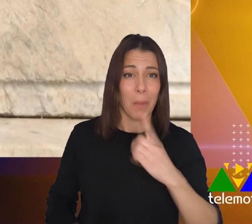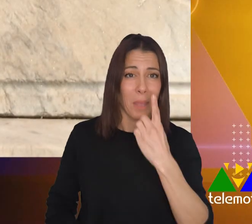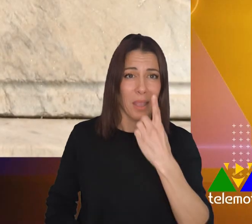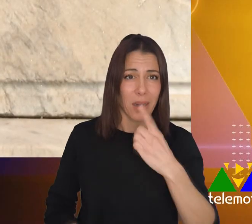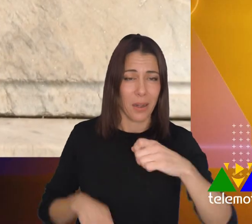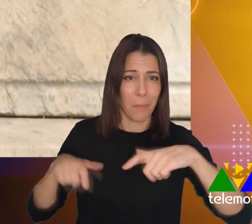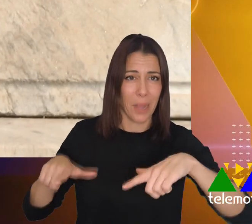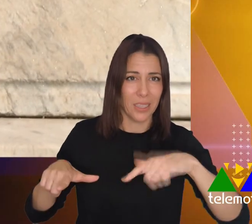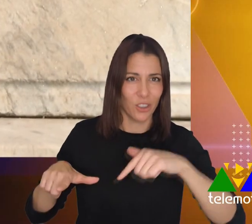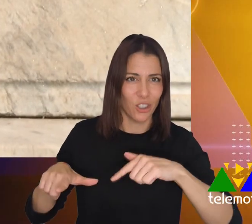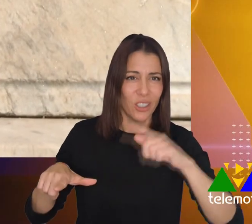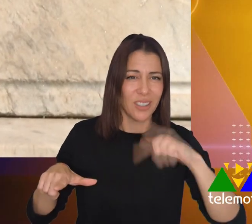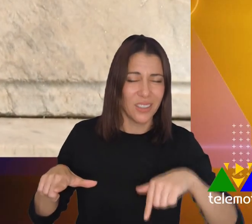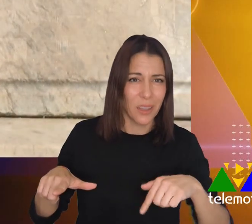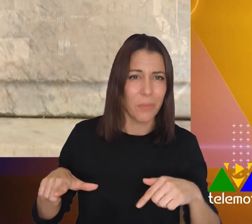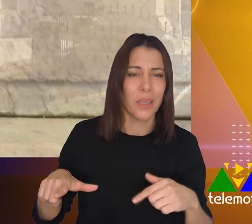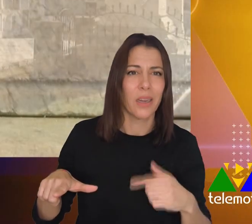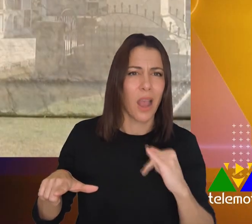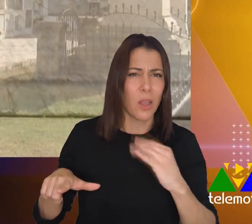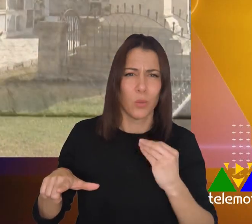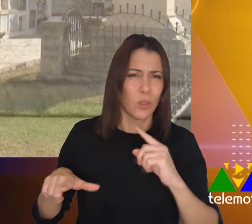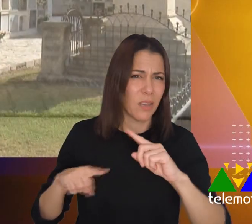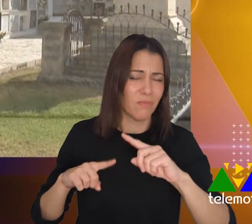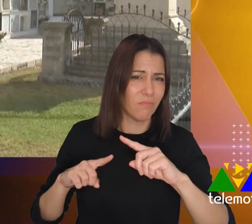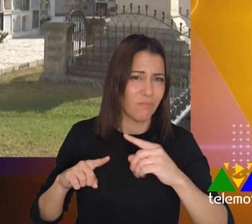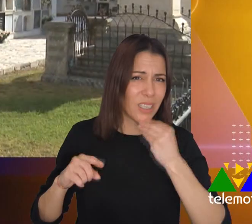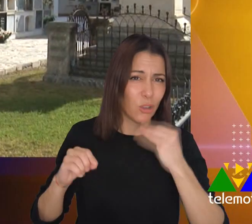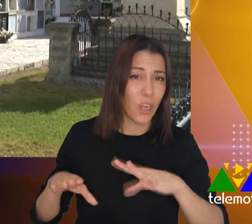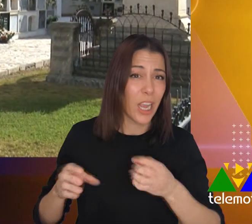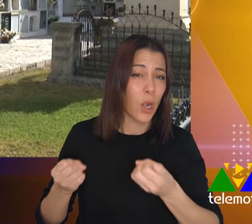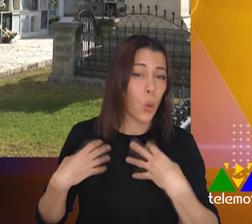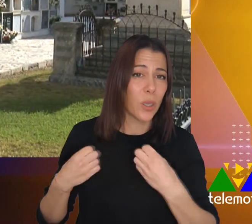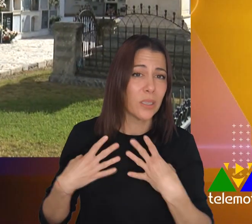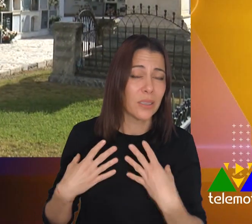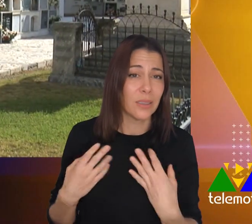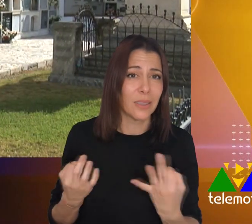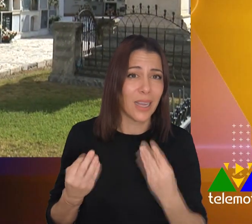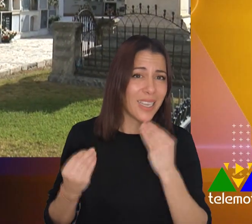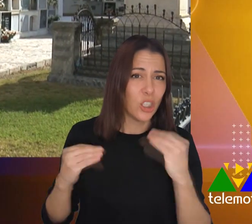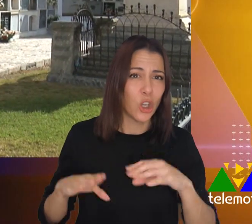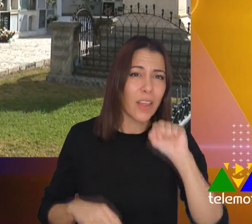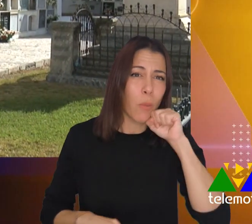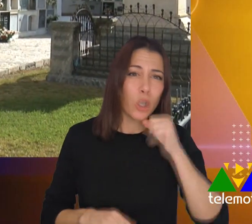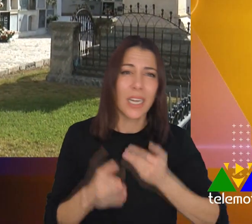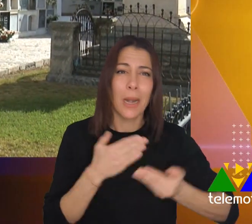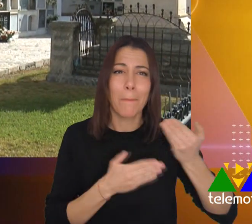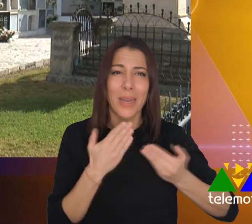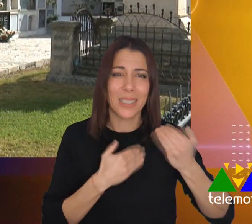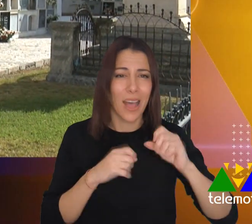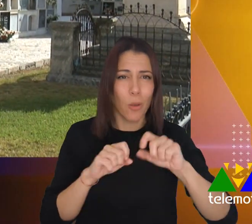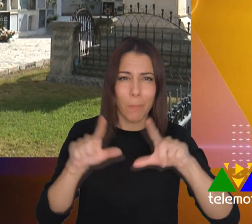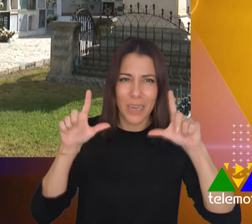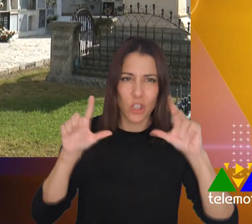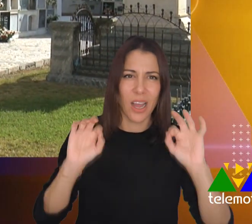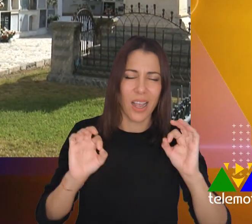este primer patio. Fernando Bengoa, que hay muchísimas historias. que nos cuentan historias del Motril pasado, personajes del